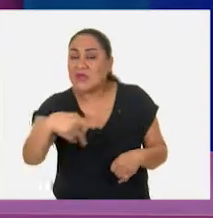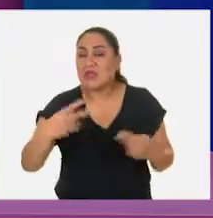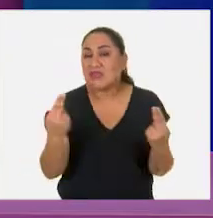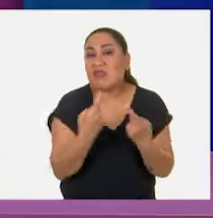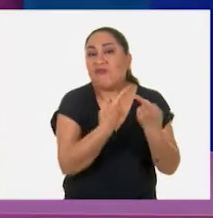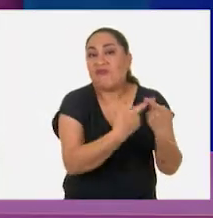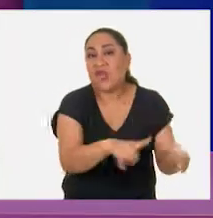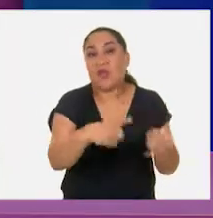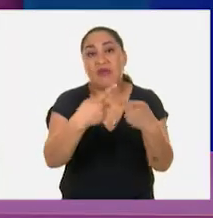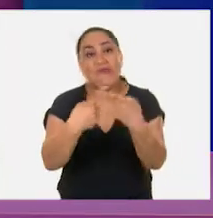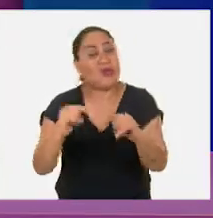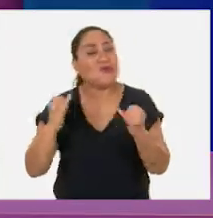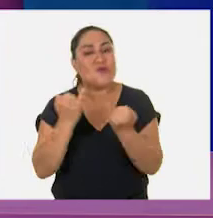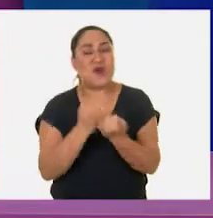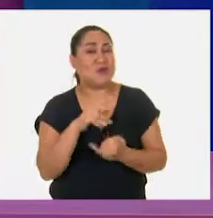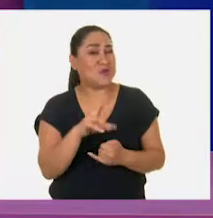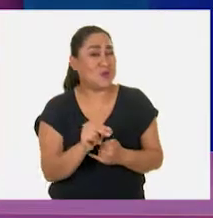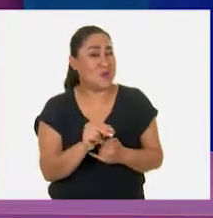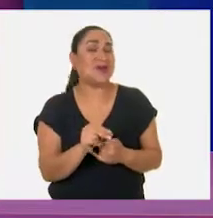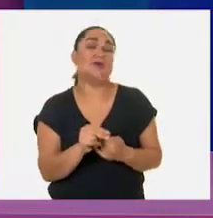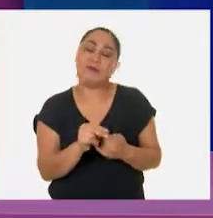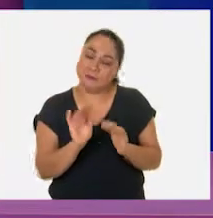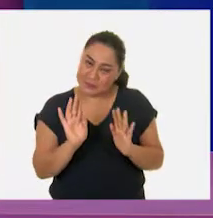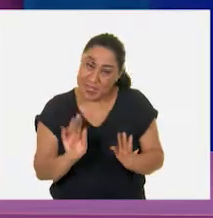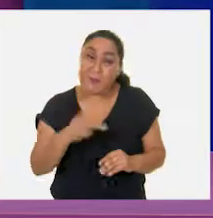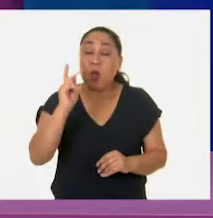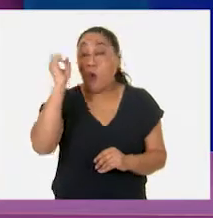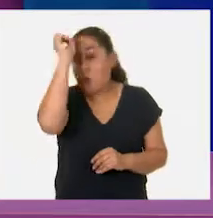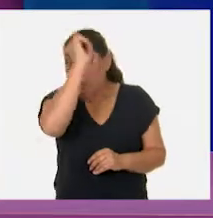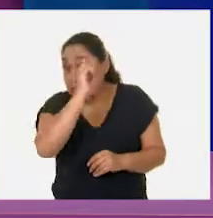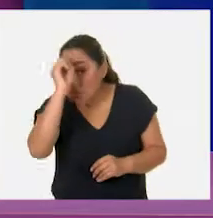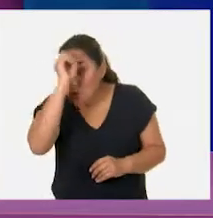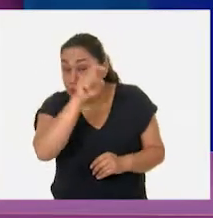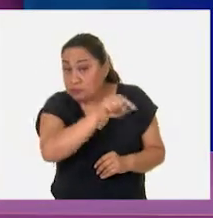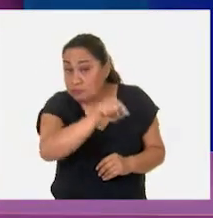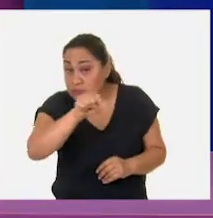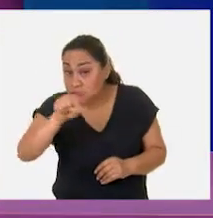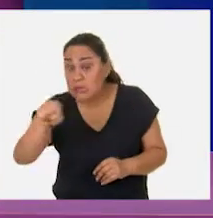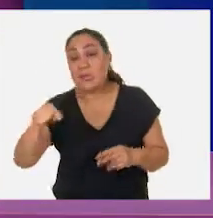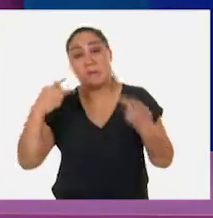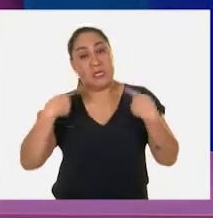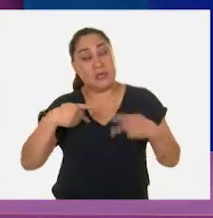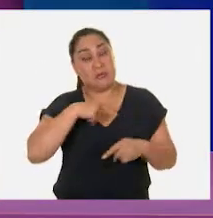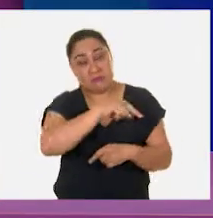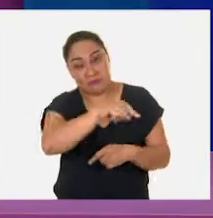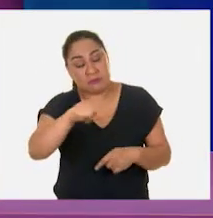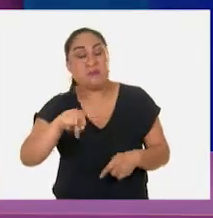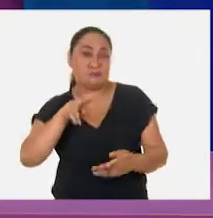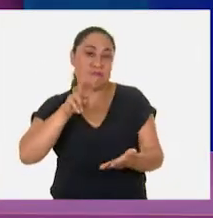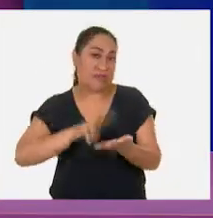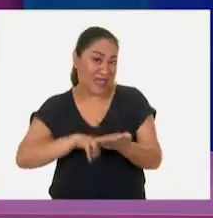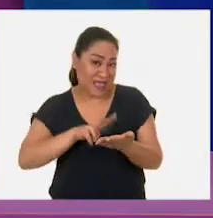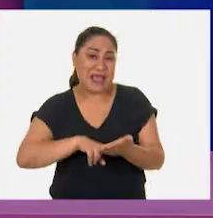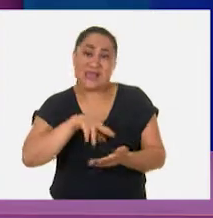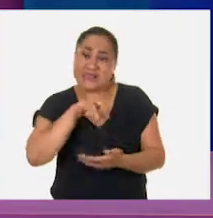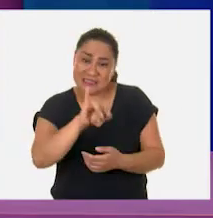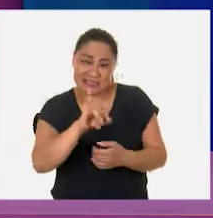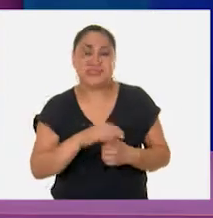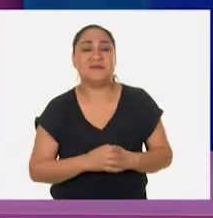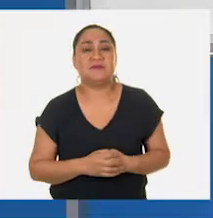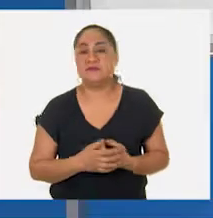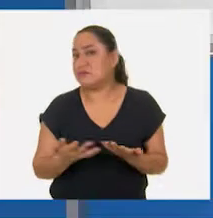muy diferentes. Pero cada opinión y cada persona es muy valiosa. ¿Cómo le